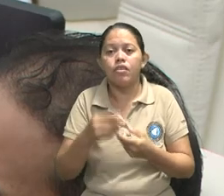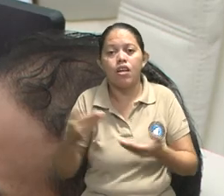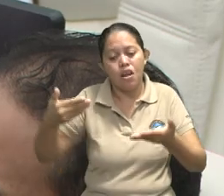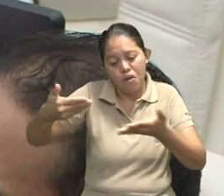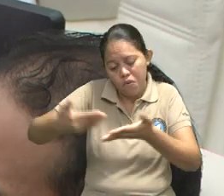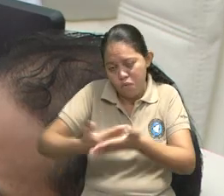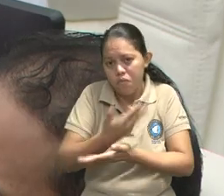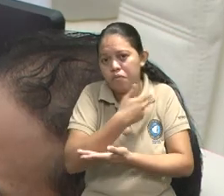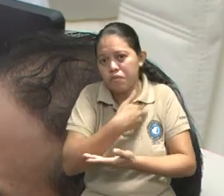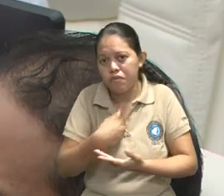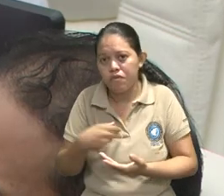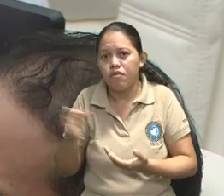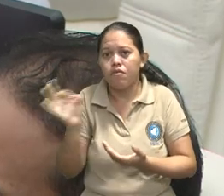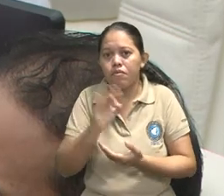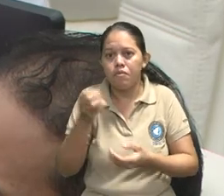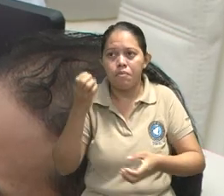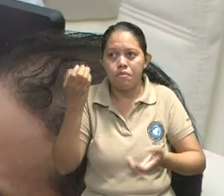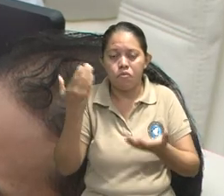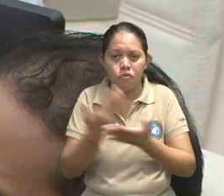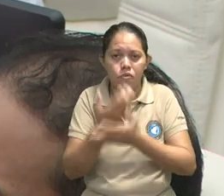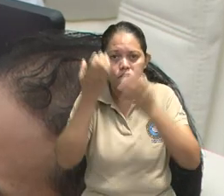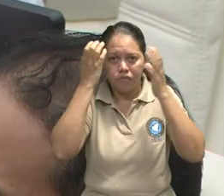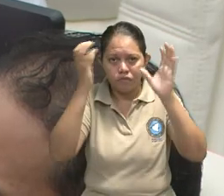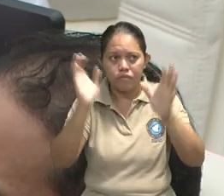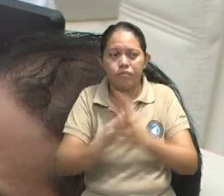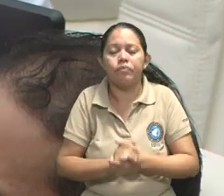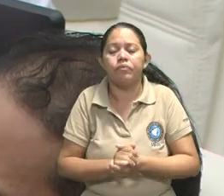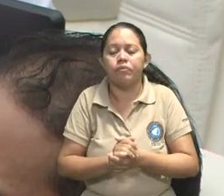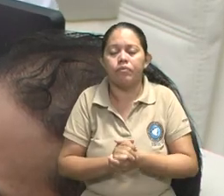nuevas condiciones de un mercado